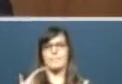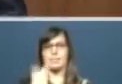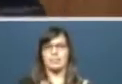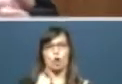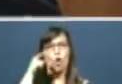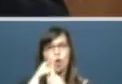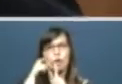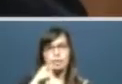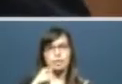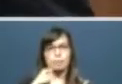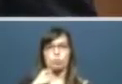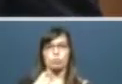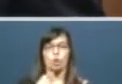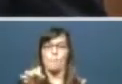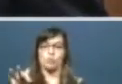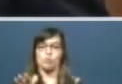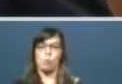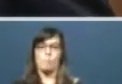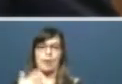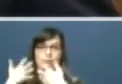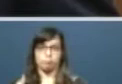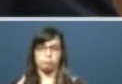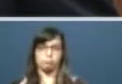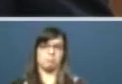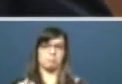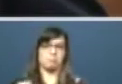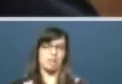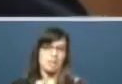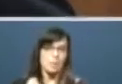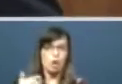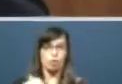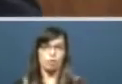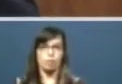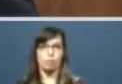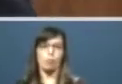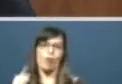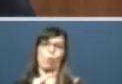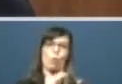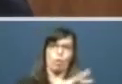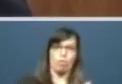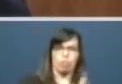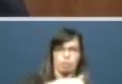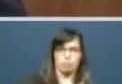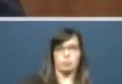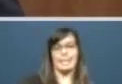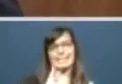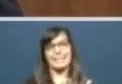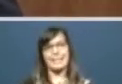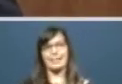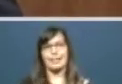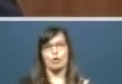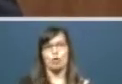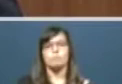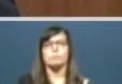favorecer la actividad económica en un marco de desarrollo sostenible y 3 el apoyo a la puesta en marcha y consolidación de